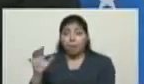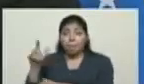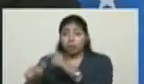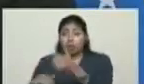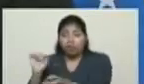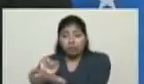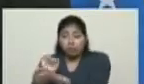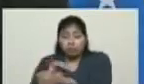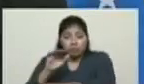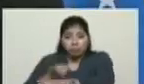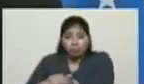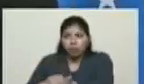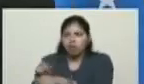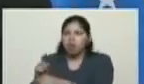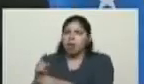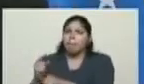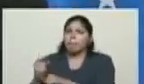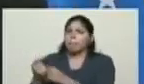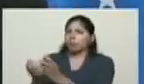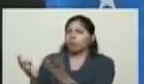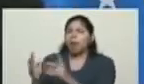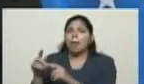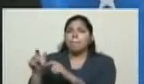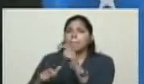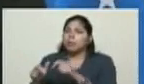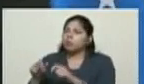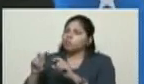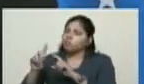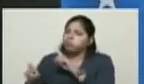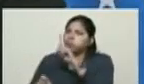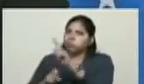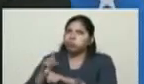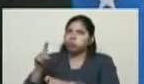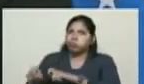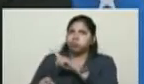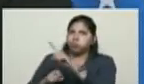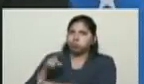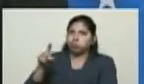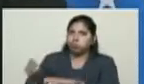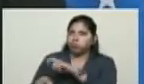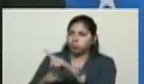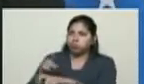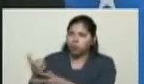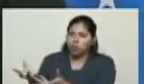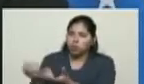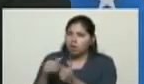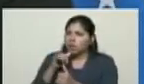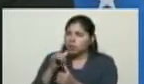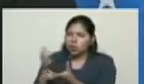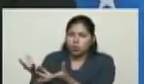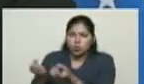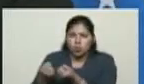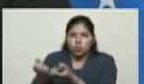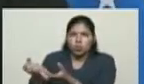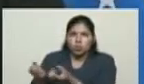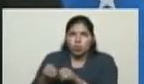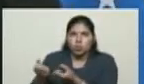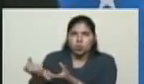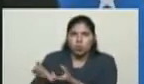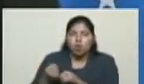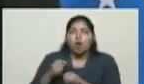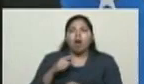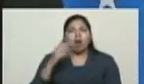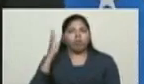valiosa y los análisis telefónicos nos llevarán al desmantelamiento completo de este